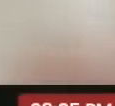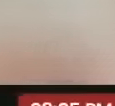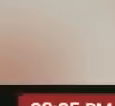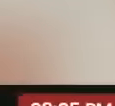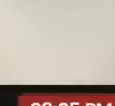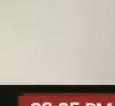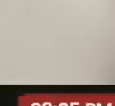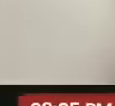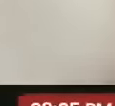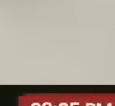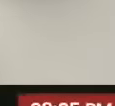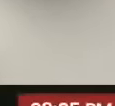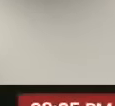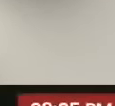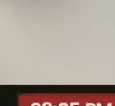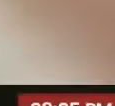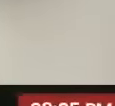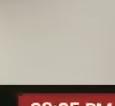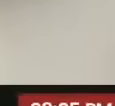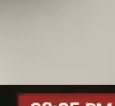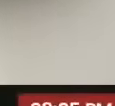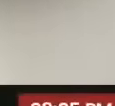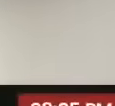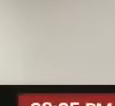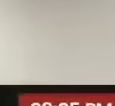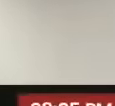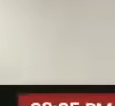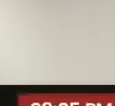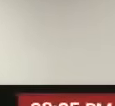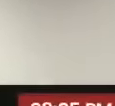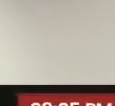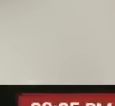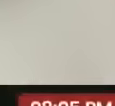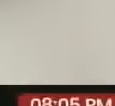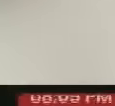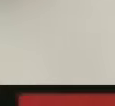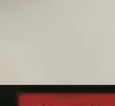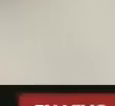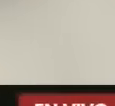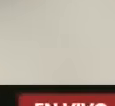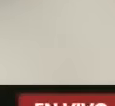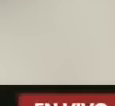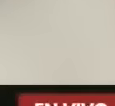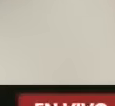a empujar así, pam, pam, pam, y me pasó al otro extremo en donde estaban mis compañeras. A mí me